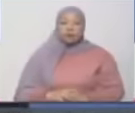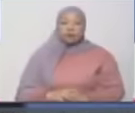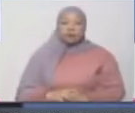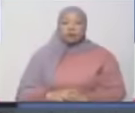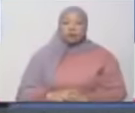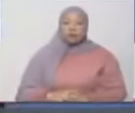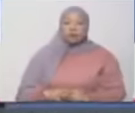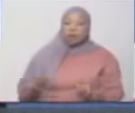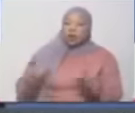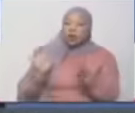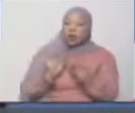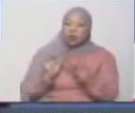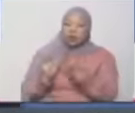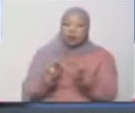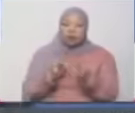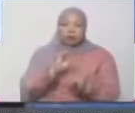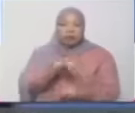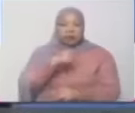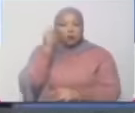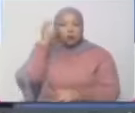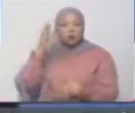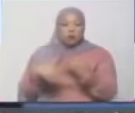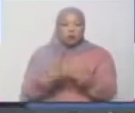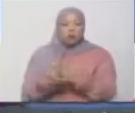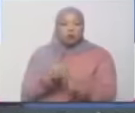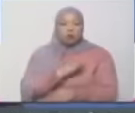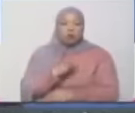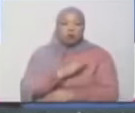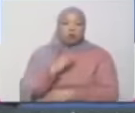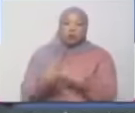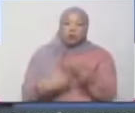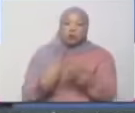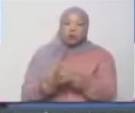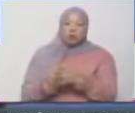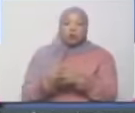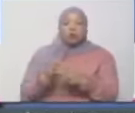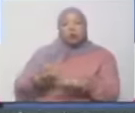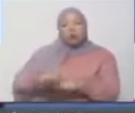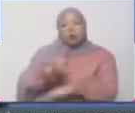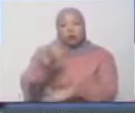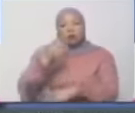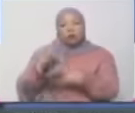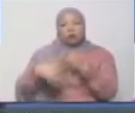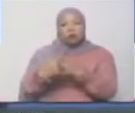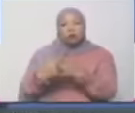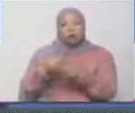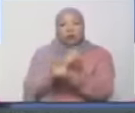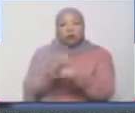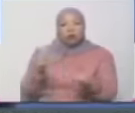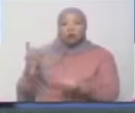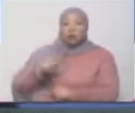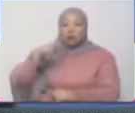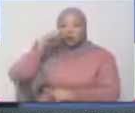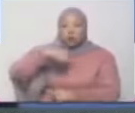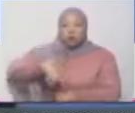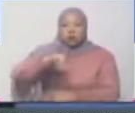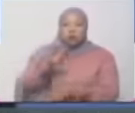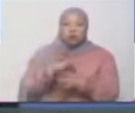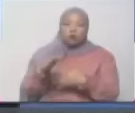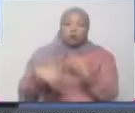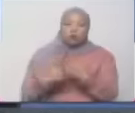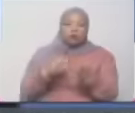y articular las capacidades que tengamos que tener en distintos terrenos para ir priorizando capacidades, demandas y necesidades en función a las soluciones que